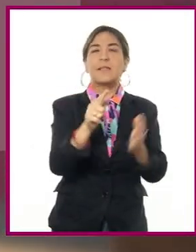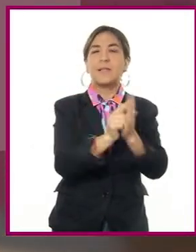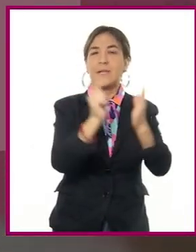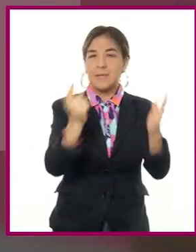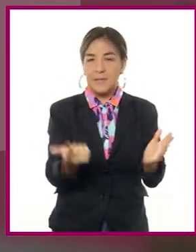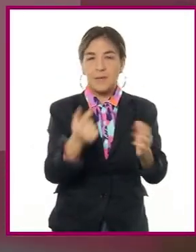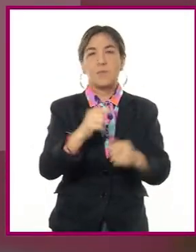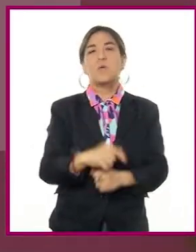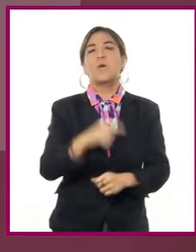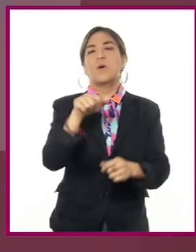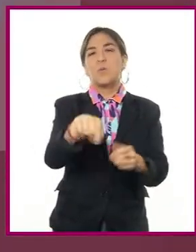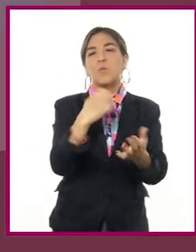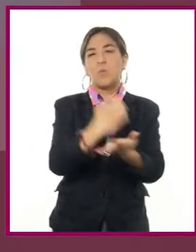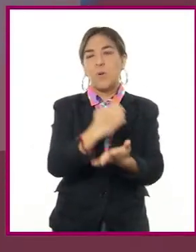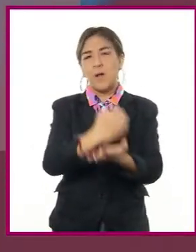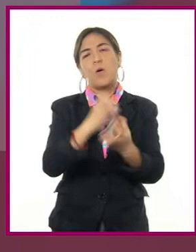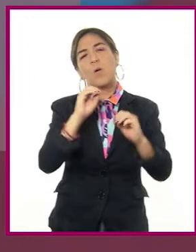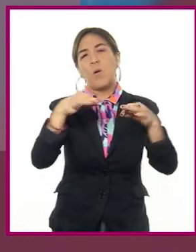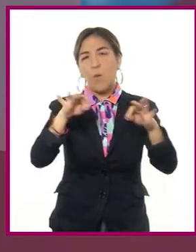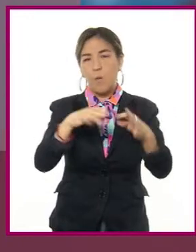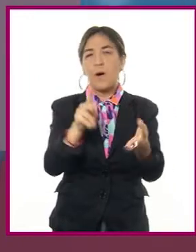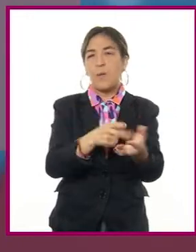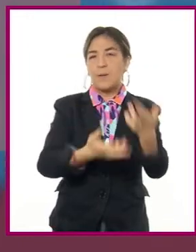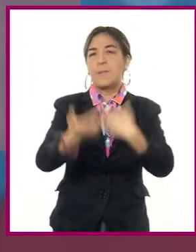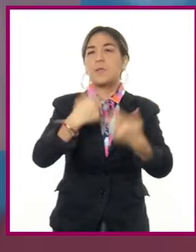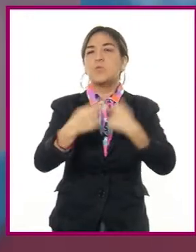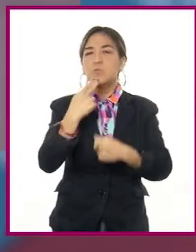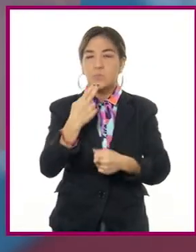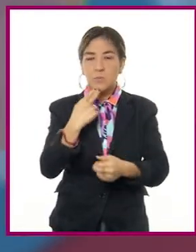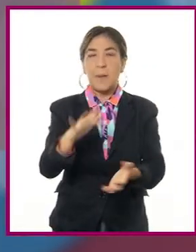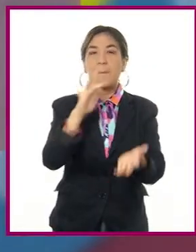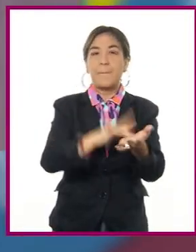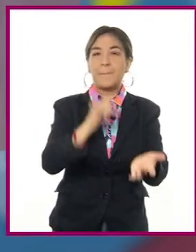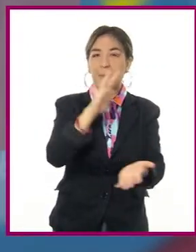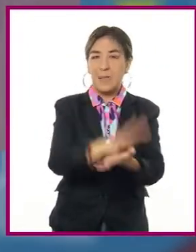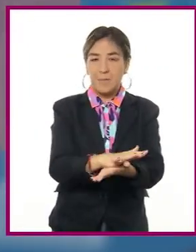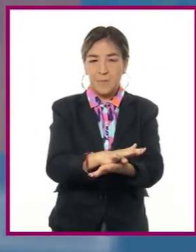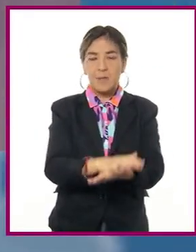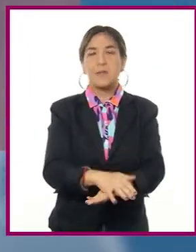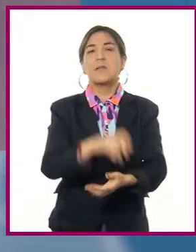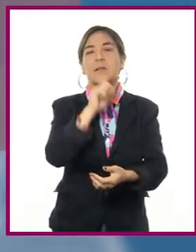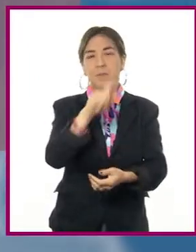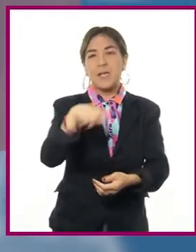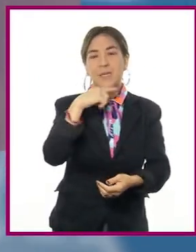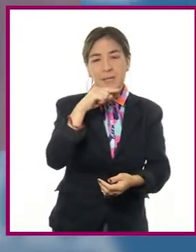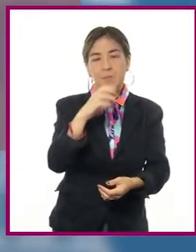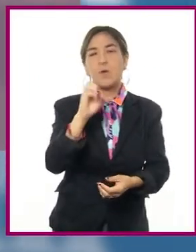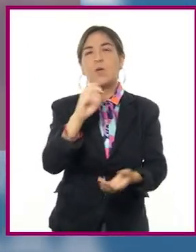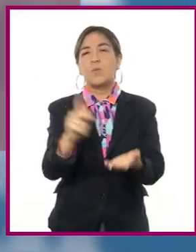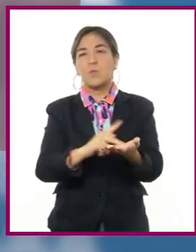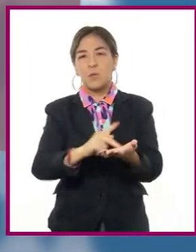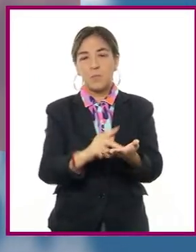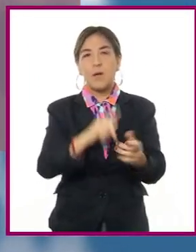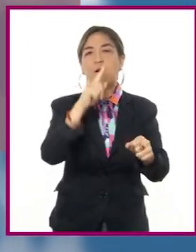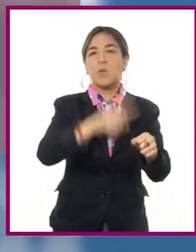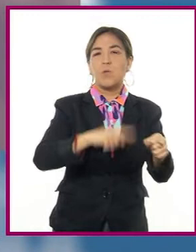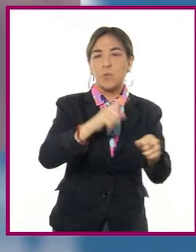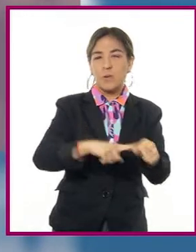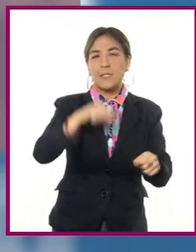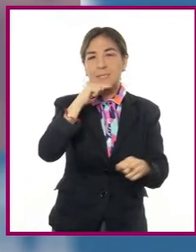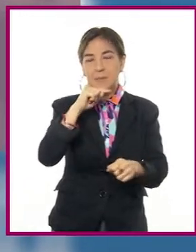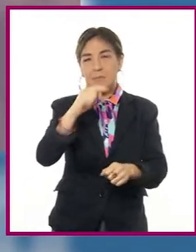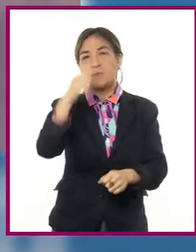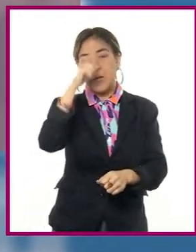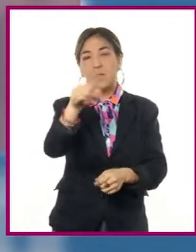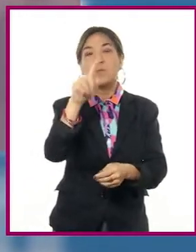texto, cuadernos u hojas blancas o de colores, pegamento, así como lápiz o bolígrafo y colores para registrar